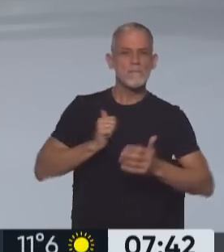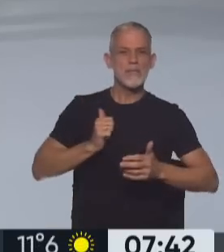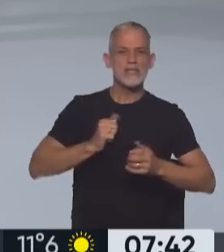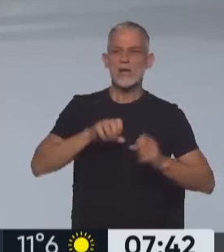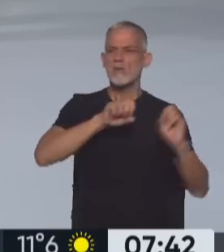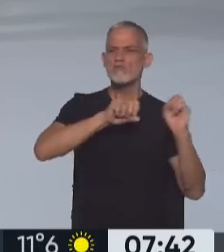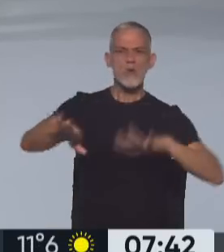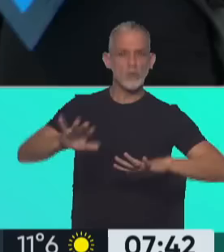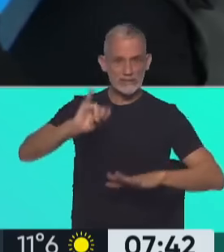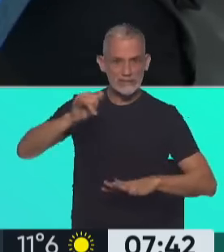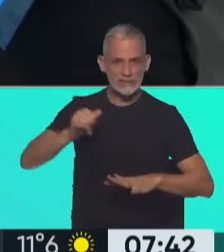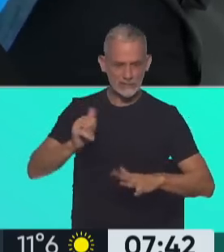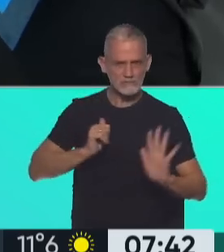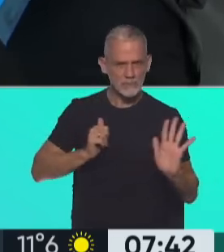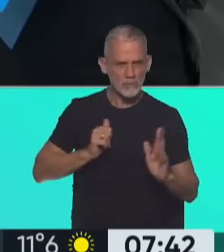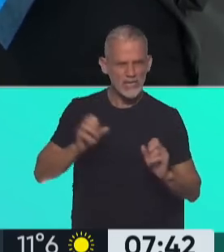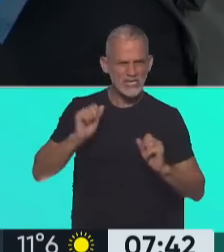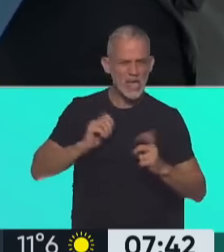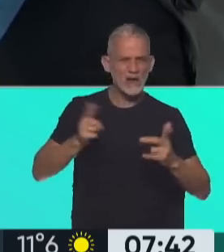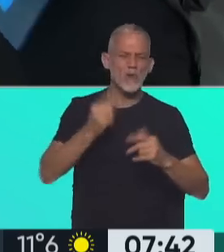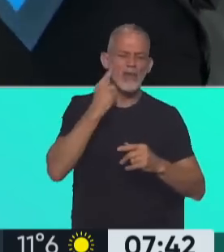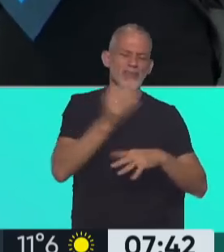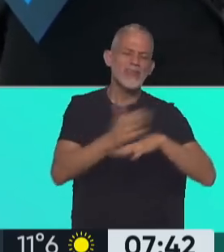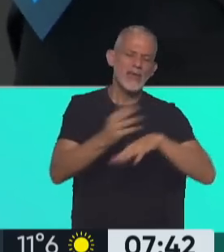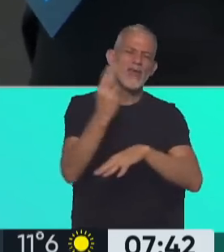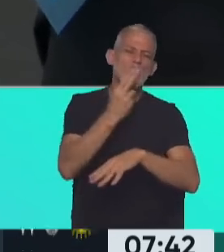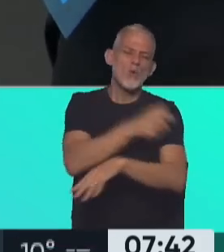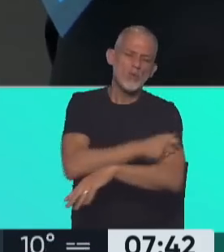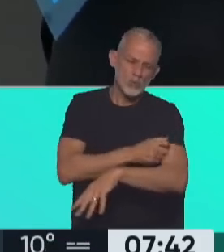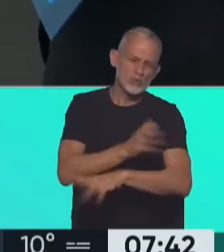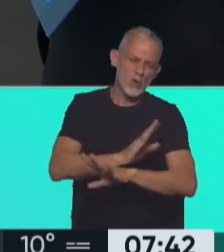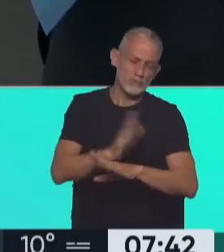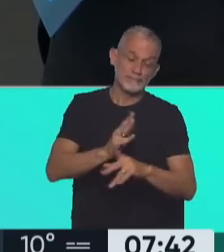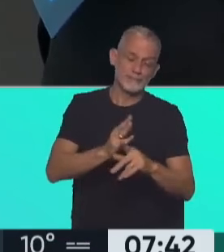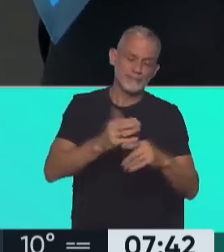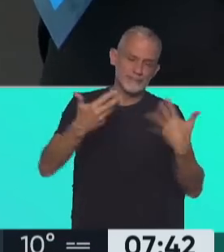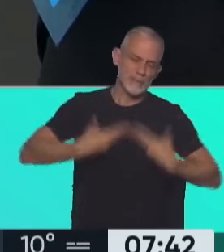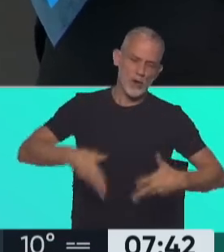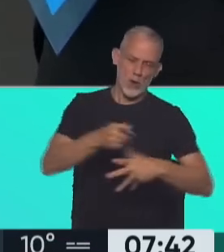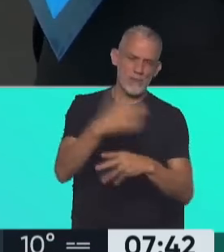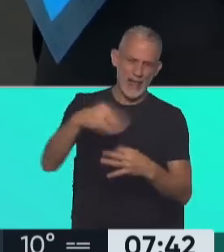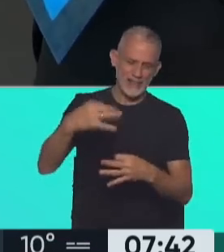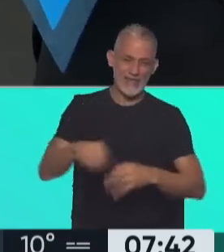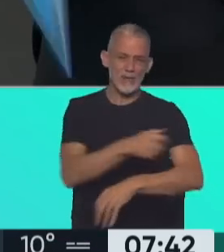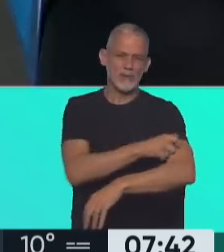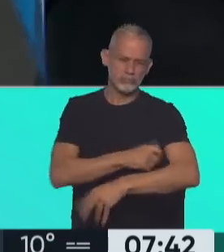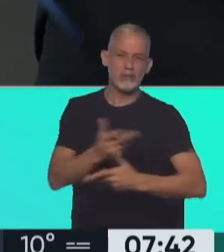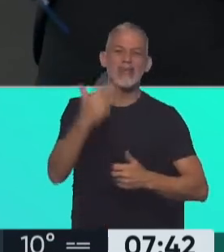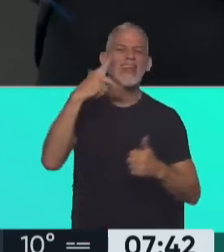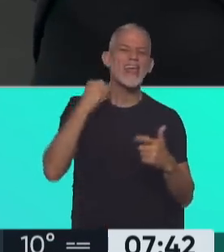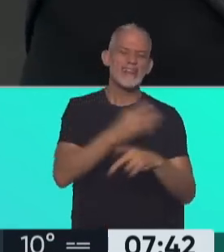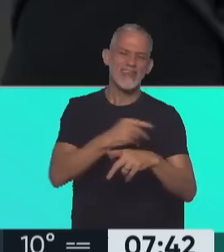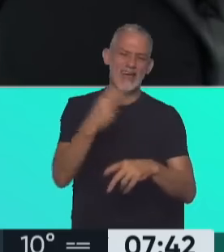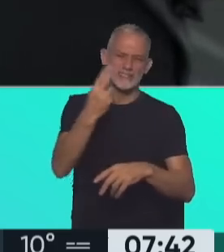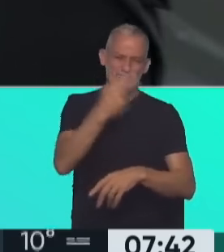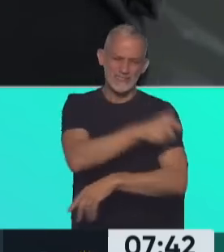de excepción. Además de los días de luto, que bueno, eso es una cuestión burocrática o de rigor que hay que hacer. Claro, de los 3 días de luto, bueno,